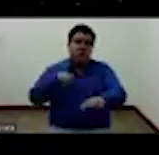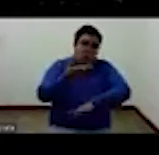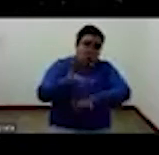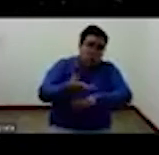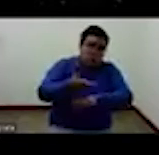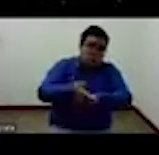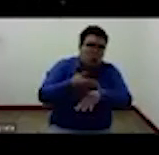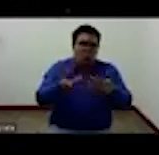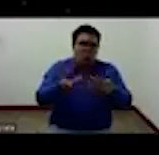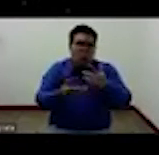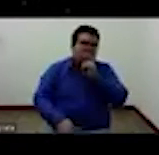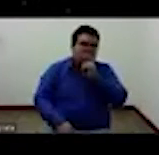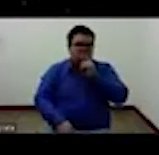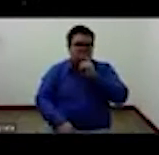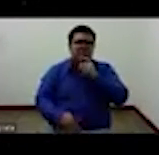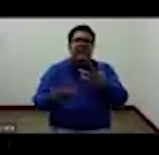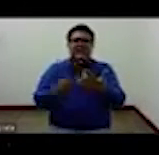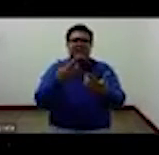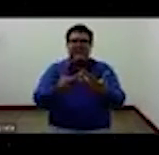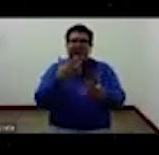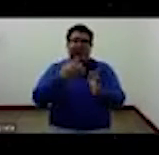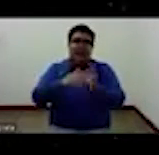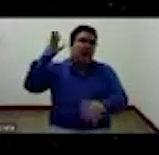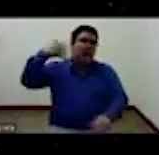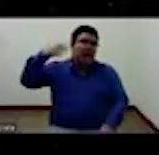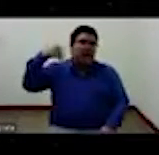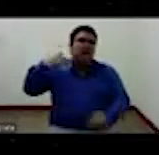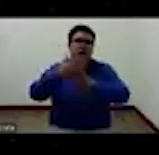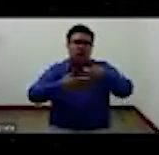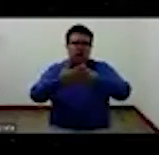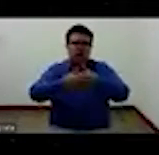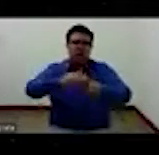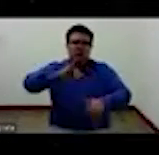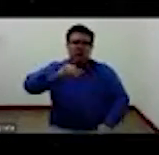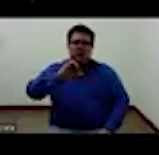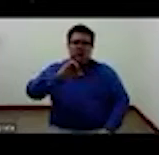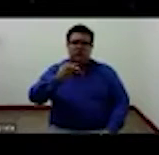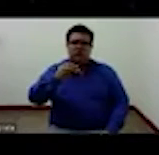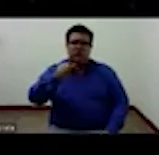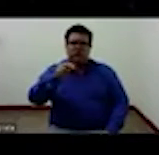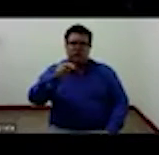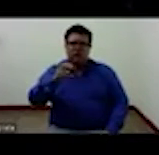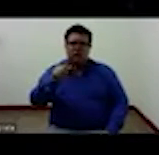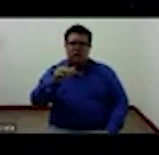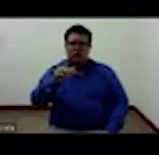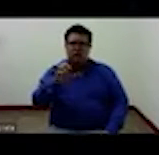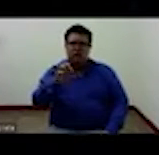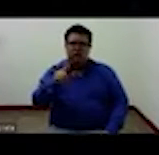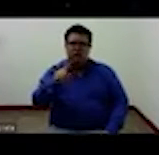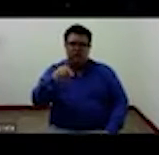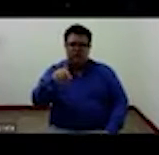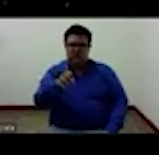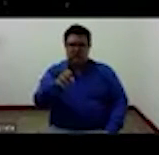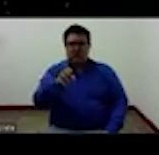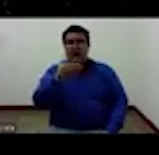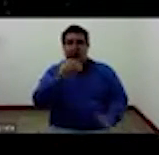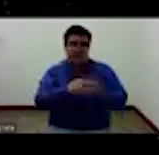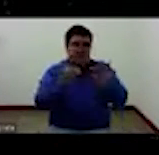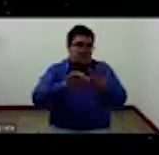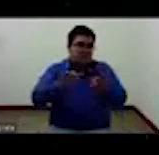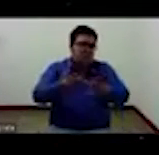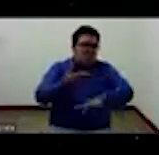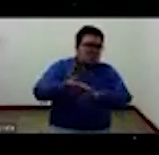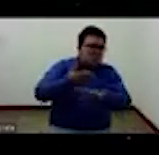un sistema propuesto por un compositor colombiano que se llama Johann Hasler, un propuesto de composición serial para